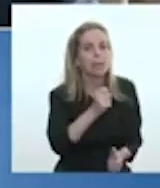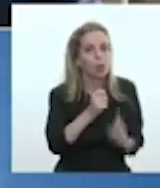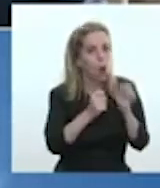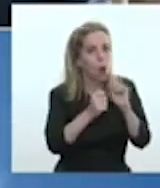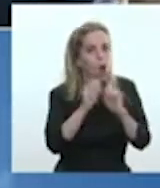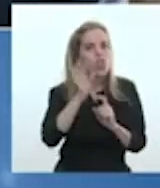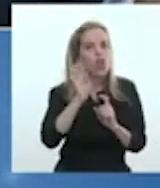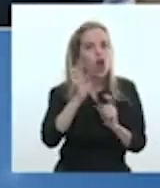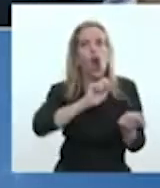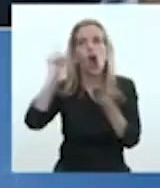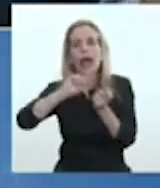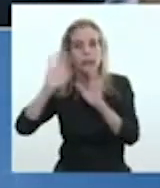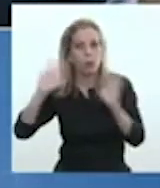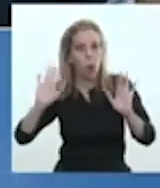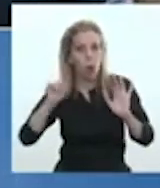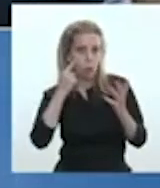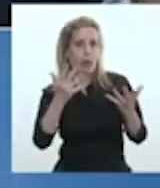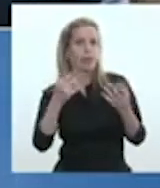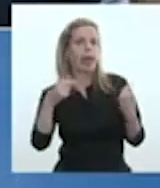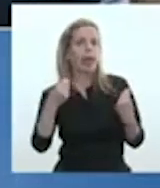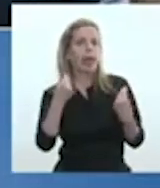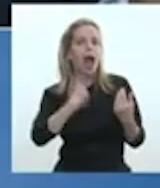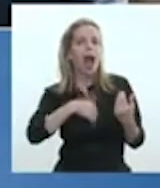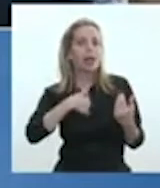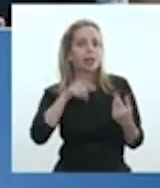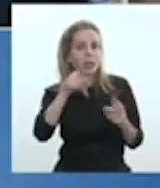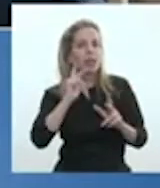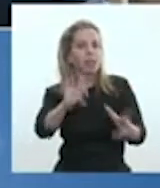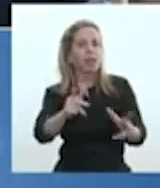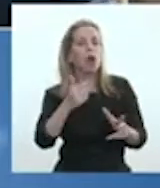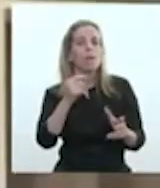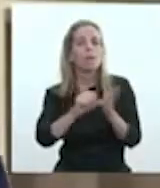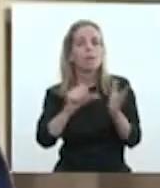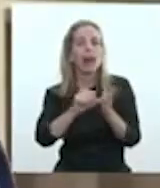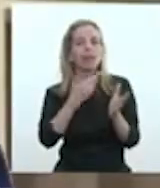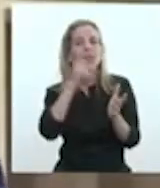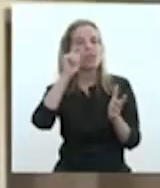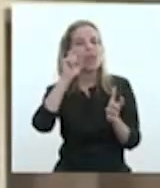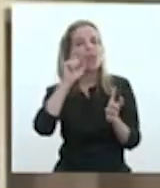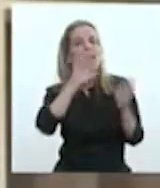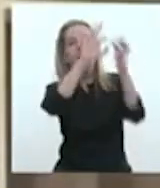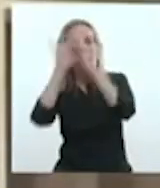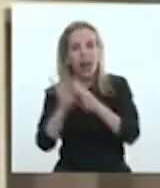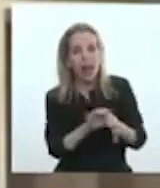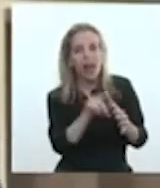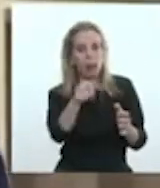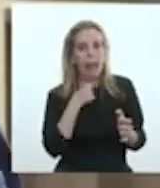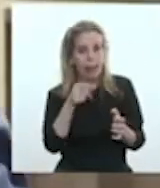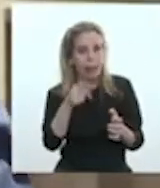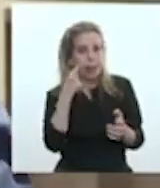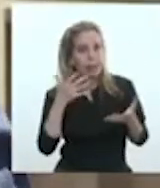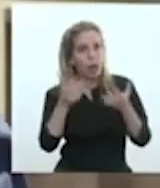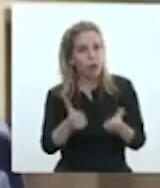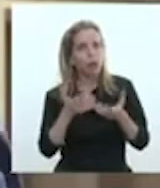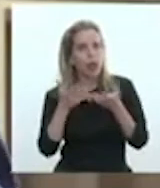en este país federal donde usted puso la mirada de acompañamiento de ayuda a los gobernadores